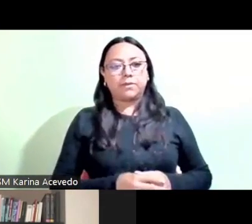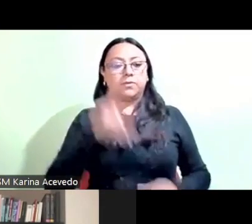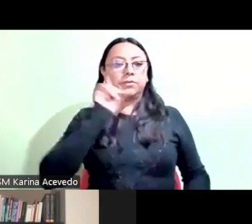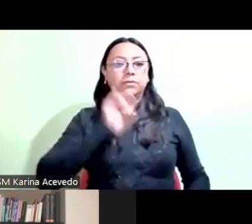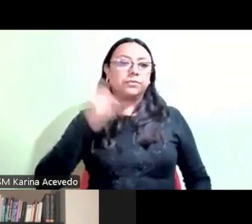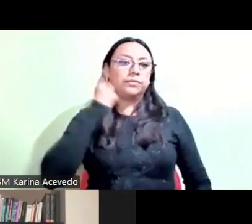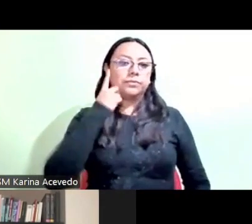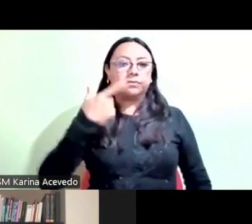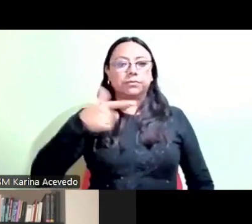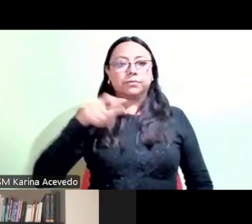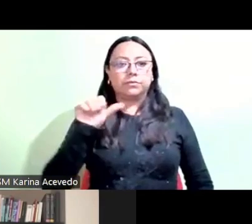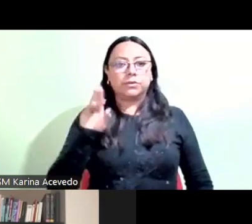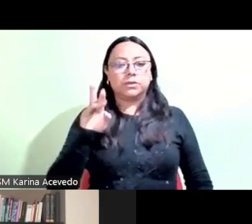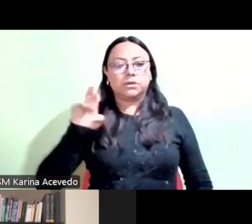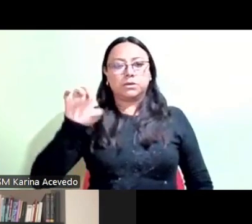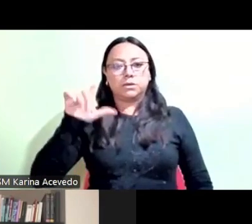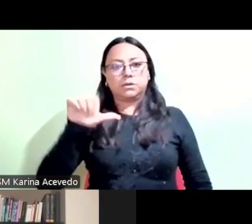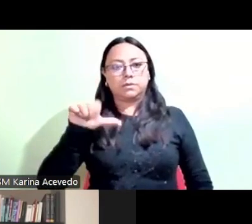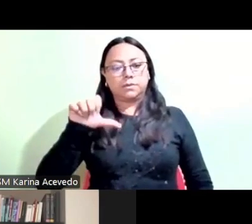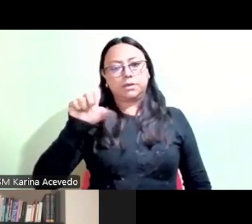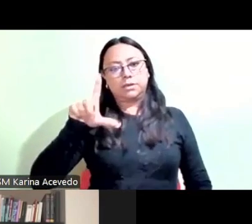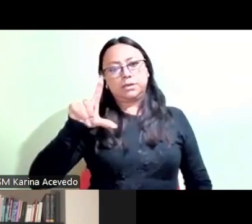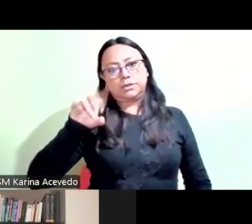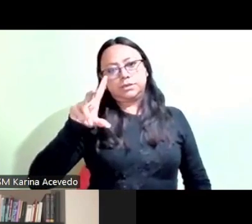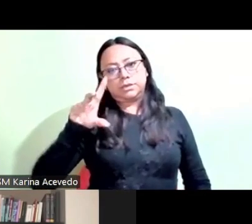María Gabriela Salido Magos.